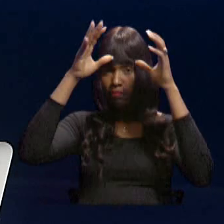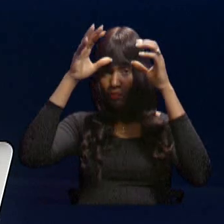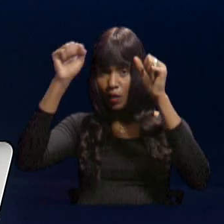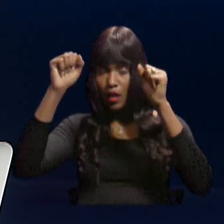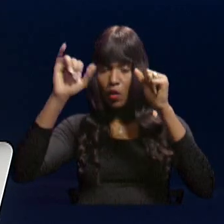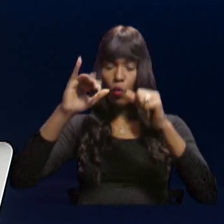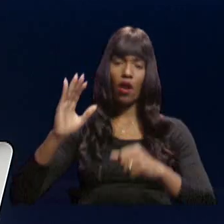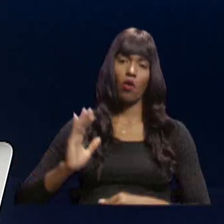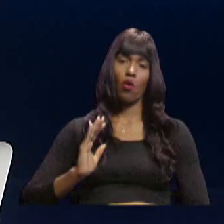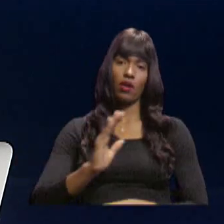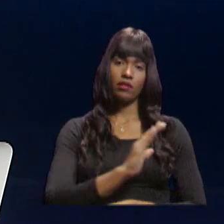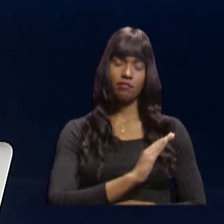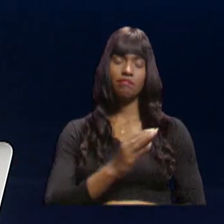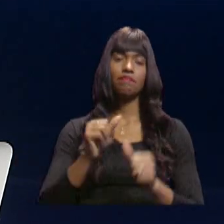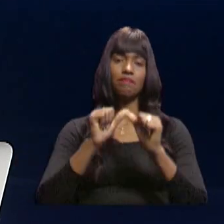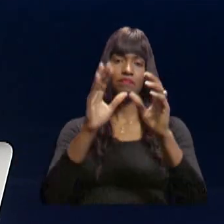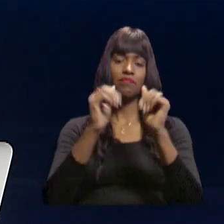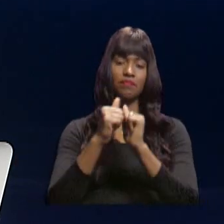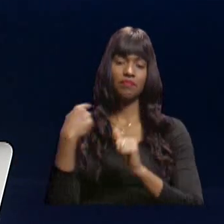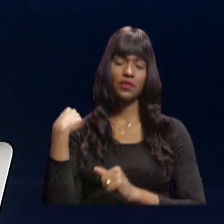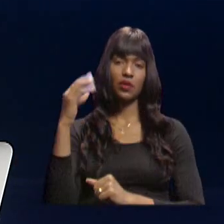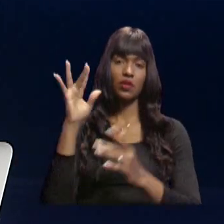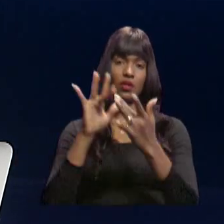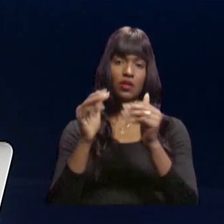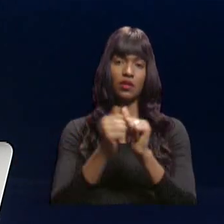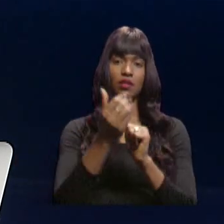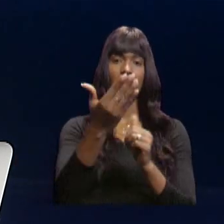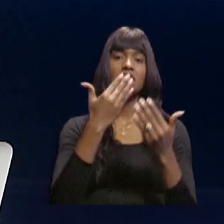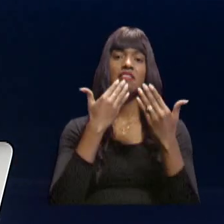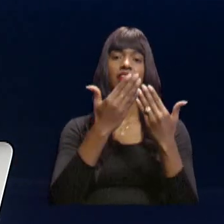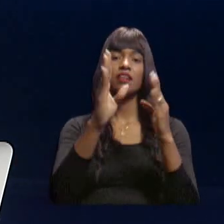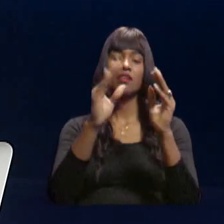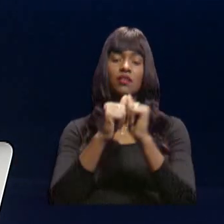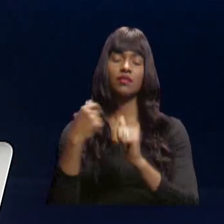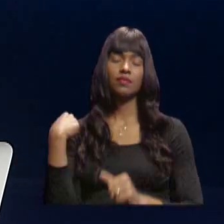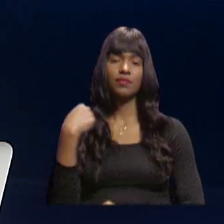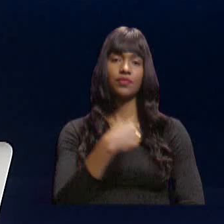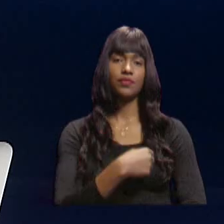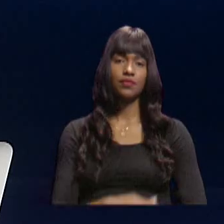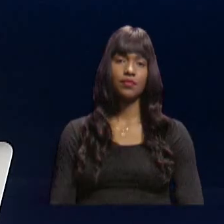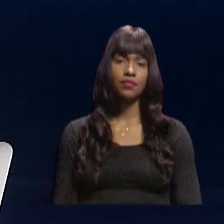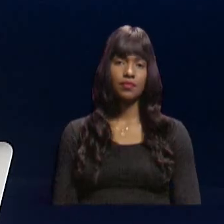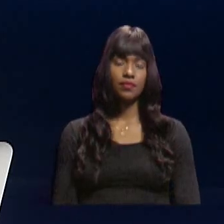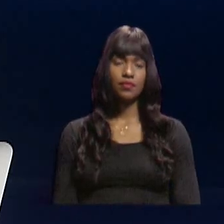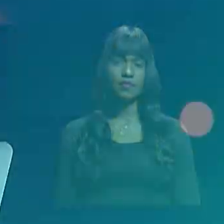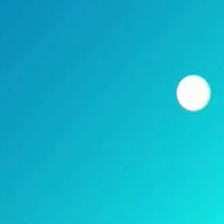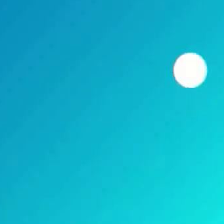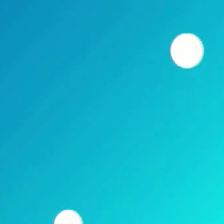presidenciales. Mantenga la sintonía con nosotros. El 4 conecta. Gracias por la sintonía de siempre.